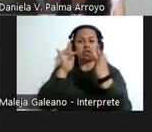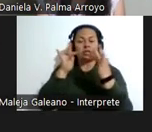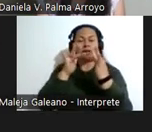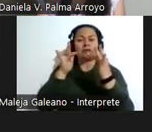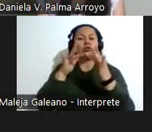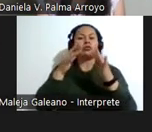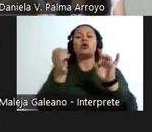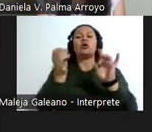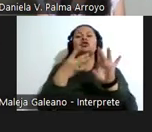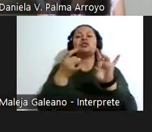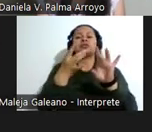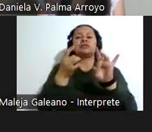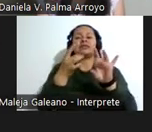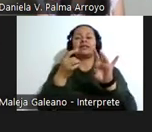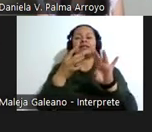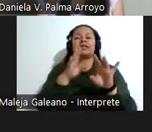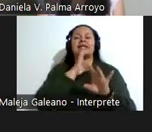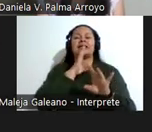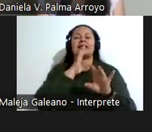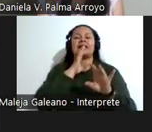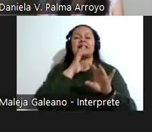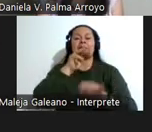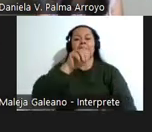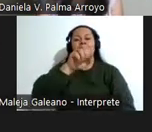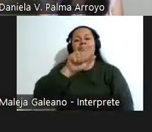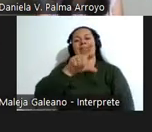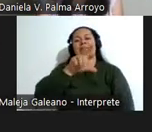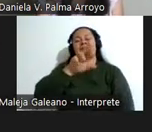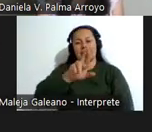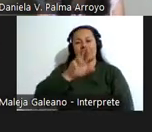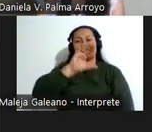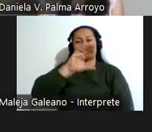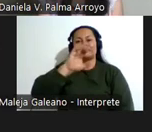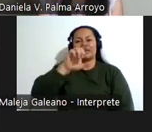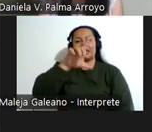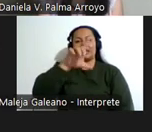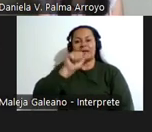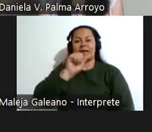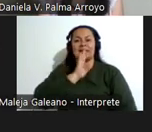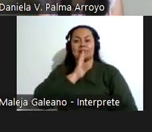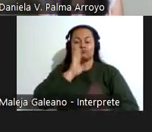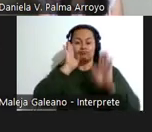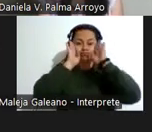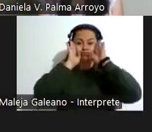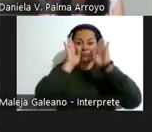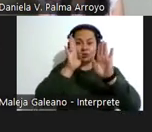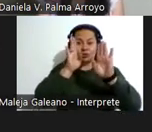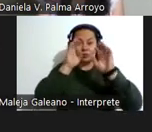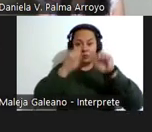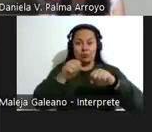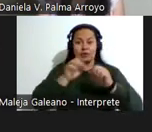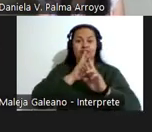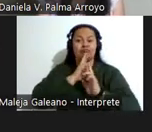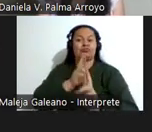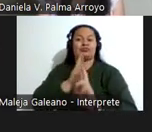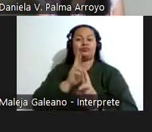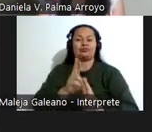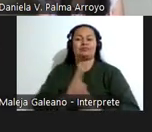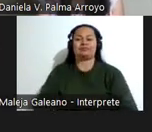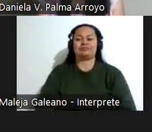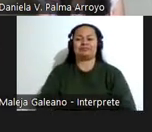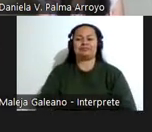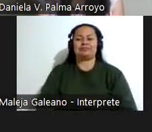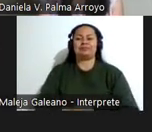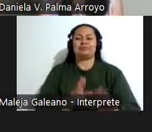chat con nuestra asesora educativa, Marcela Gallego, quien está allí muy pendiente para darles una respuesta. Gracias